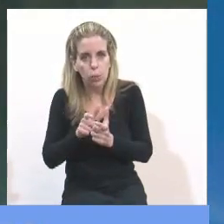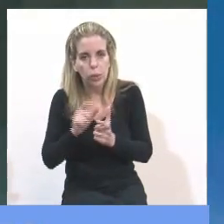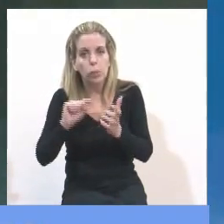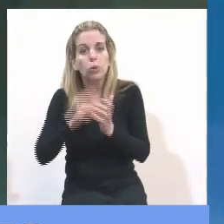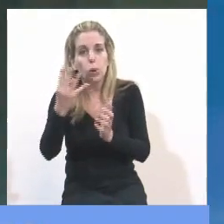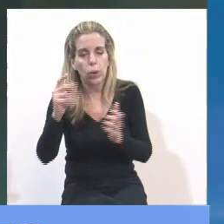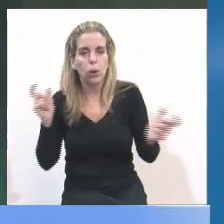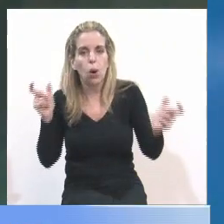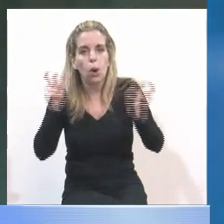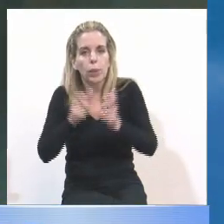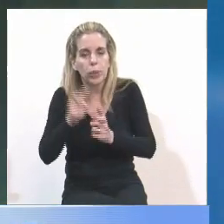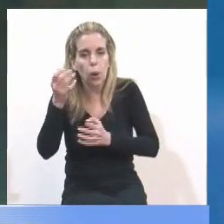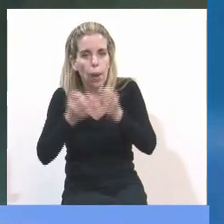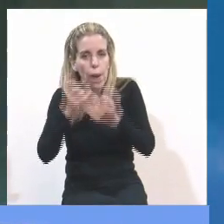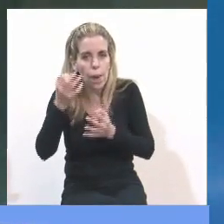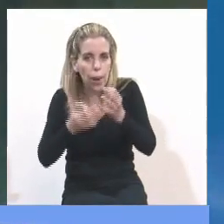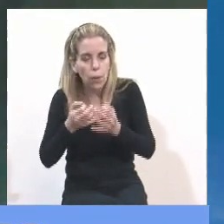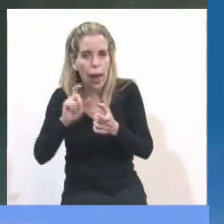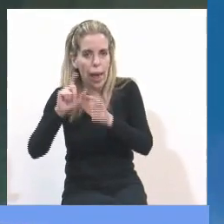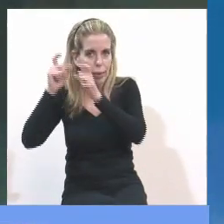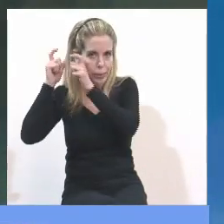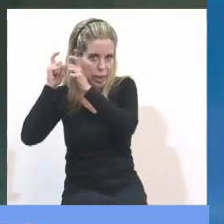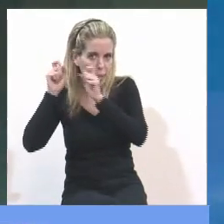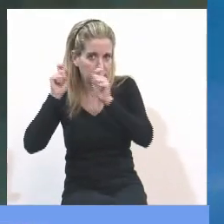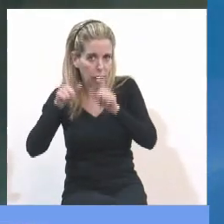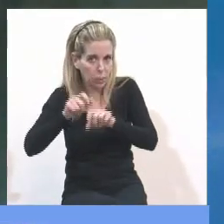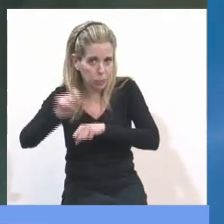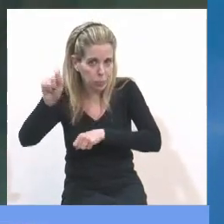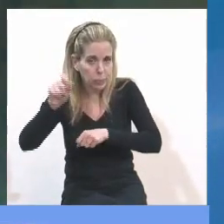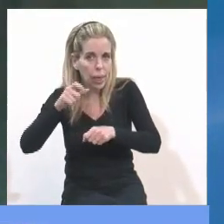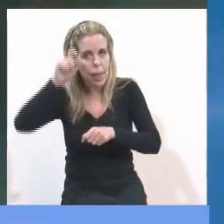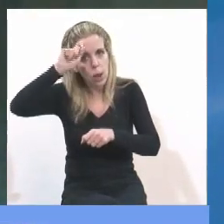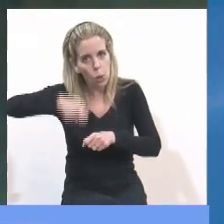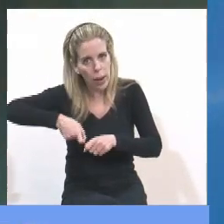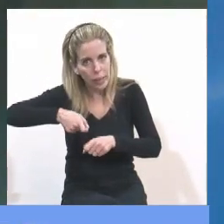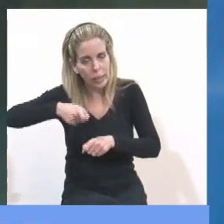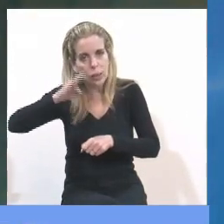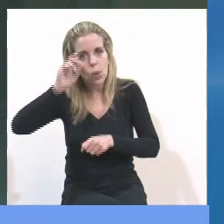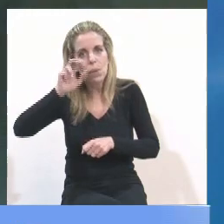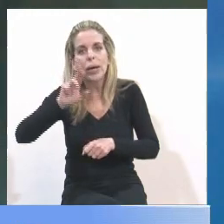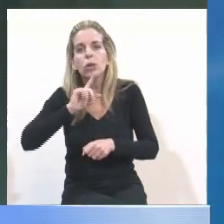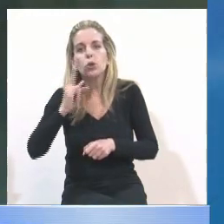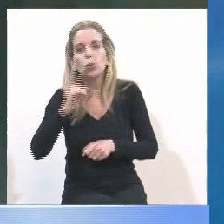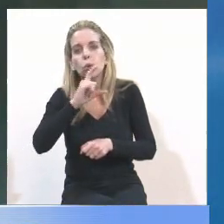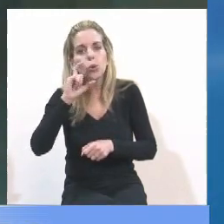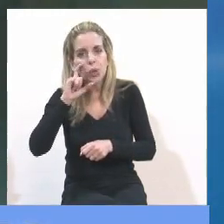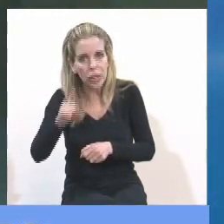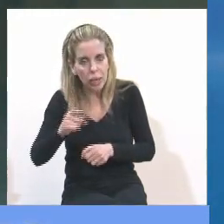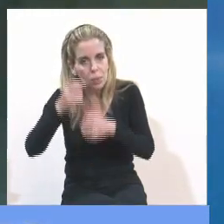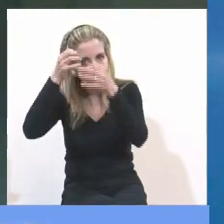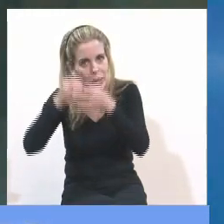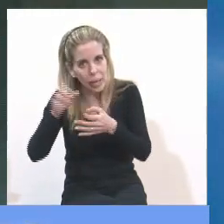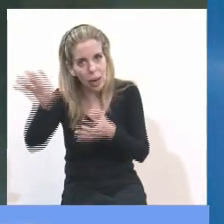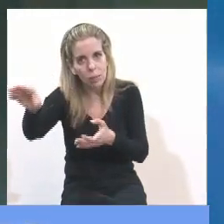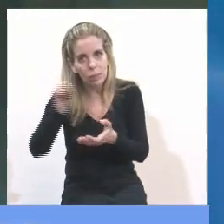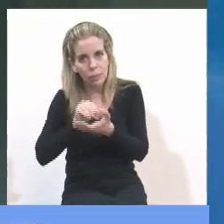Punto 4, que la comisión ha evaluado los antecedentes profesionales y académicos del magistrado Pablo Daniel Bertuzzi, en particular la